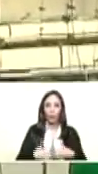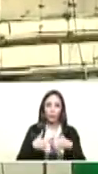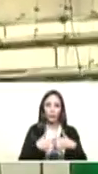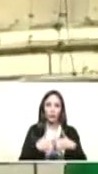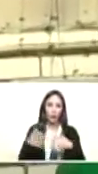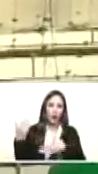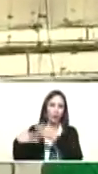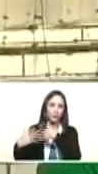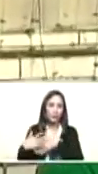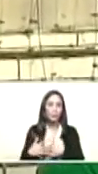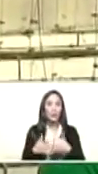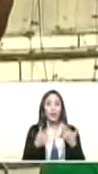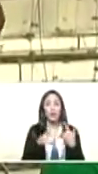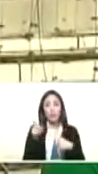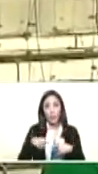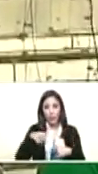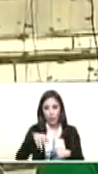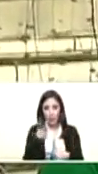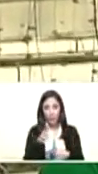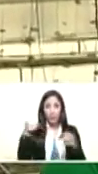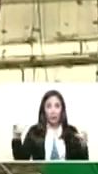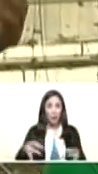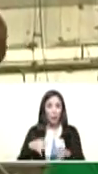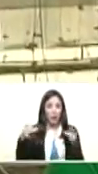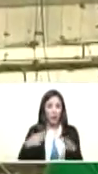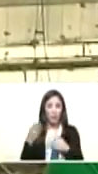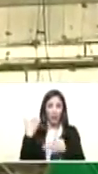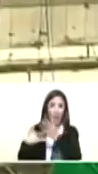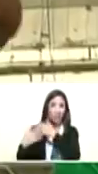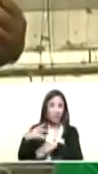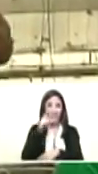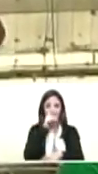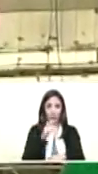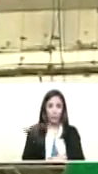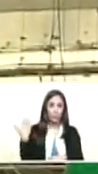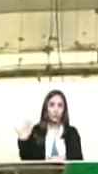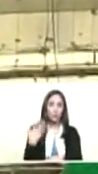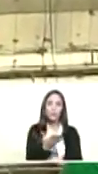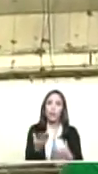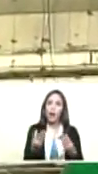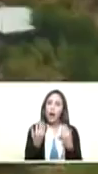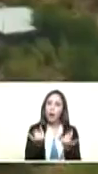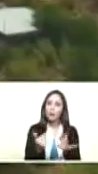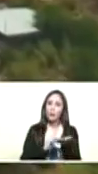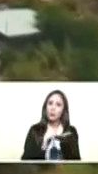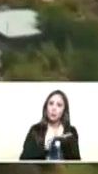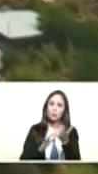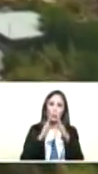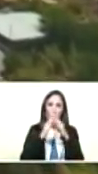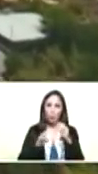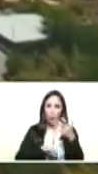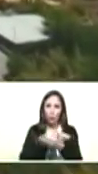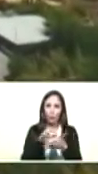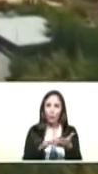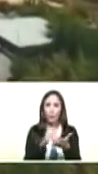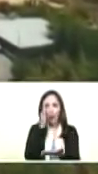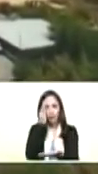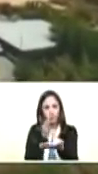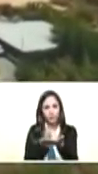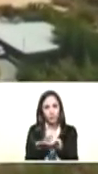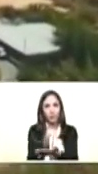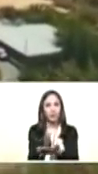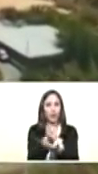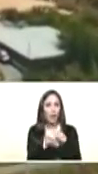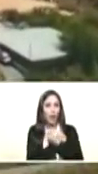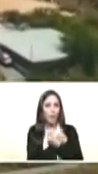del 2017, presidente, y eso es un acto heroico, eso demuestra lealtad, eso demuestra compromiso y eso le muestra levantar las banderas